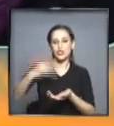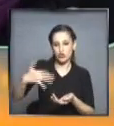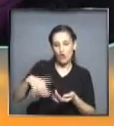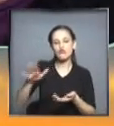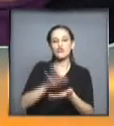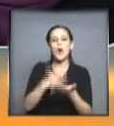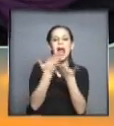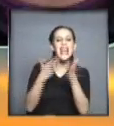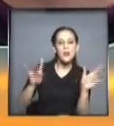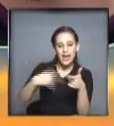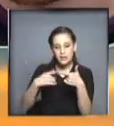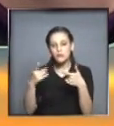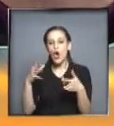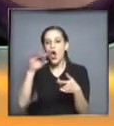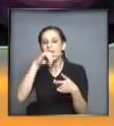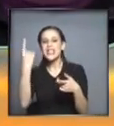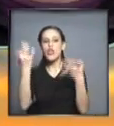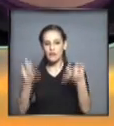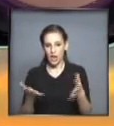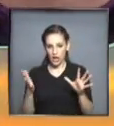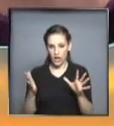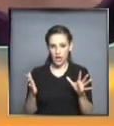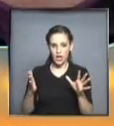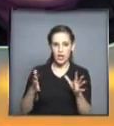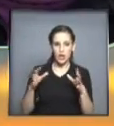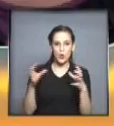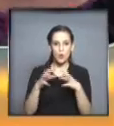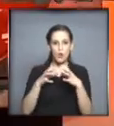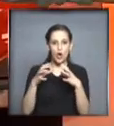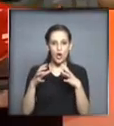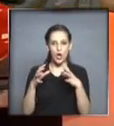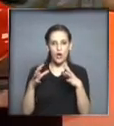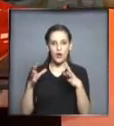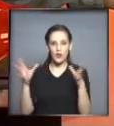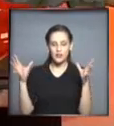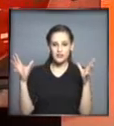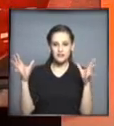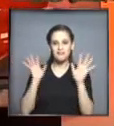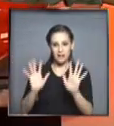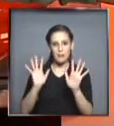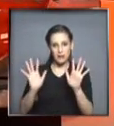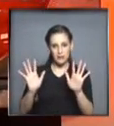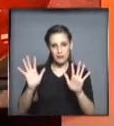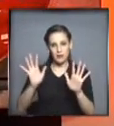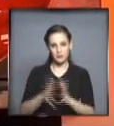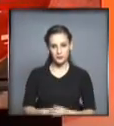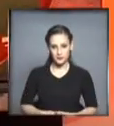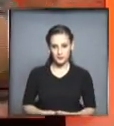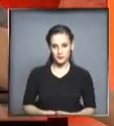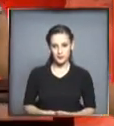y entre un estado de bienestar, por ejemplo. En el liberalismo es que no hay inflación. Ahí cerramos. Aguante la pelota, muchachos.